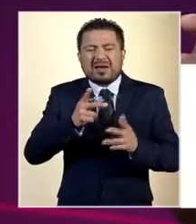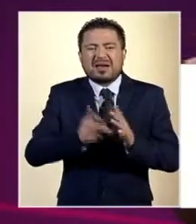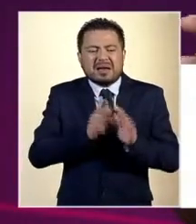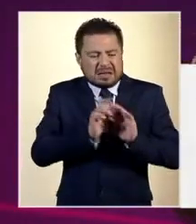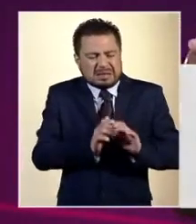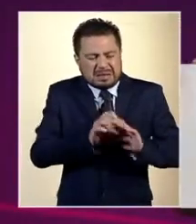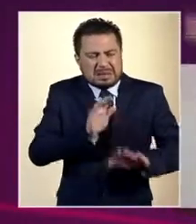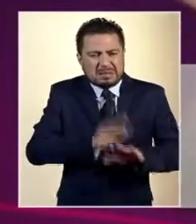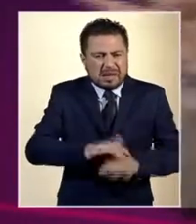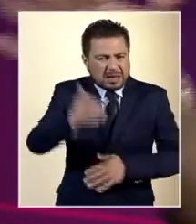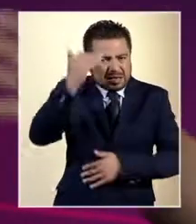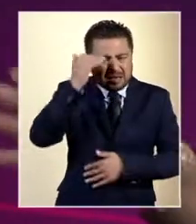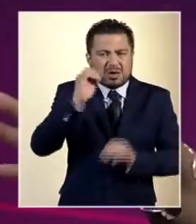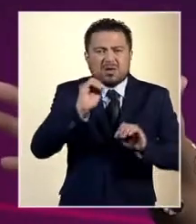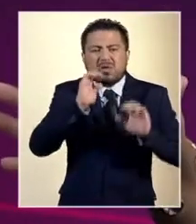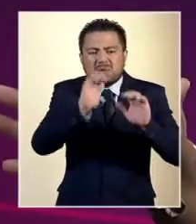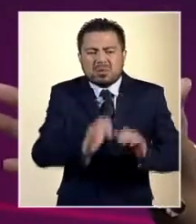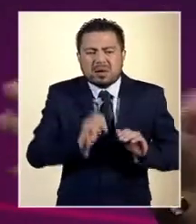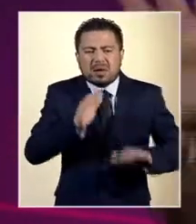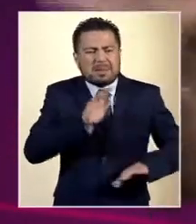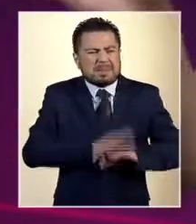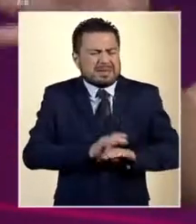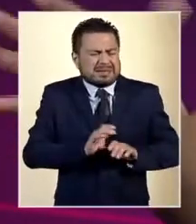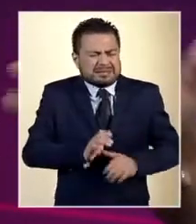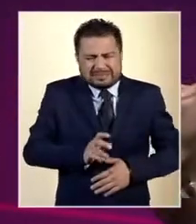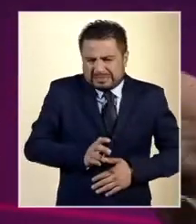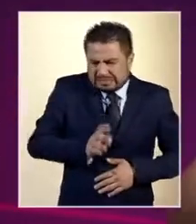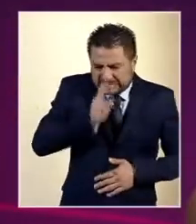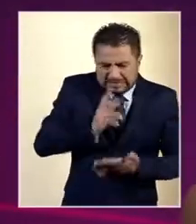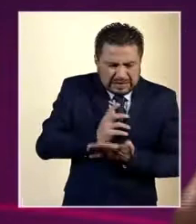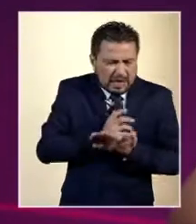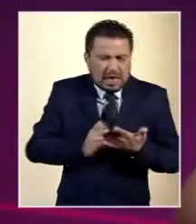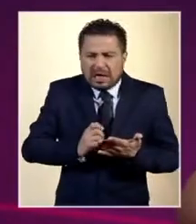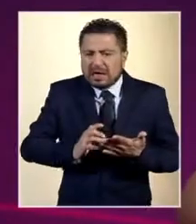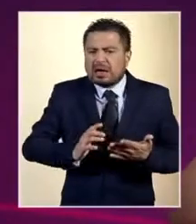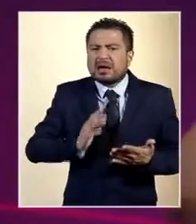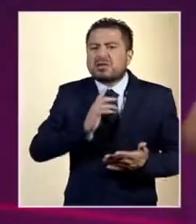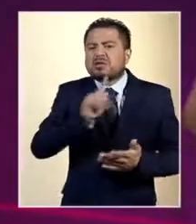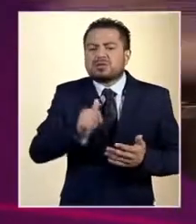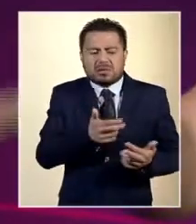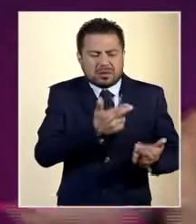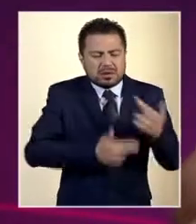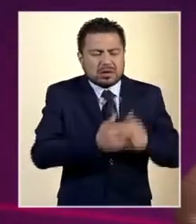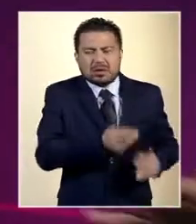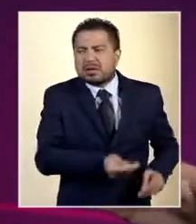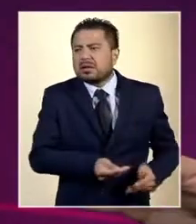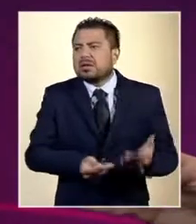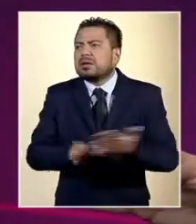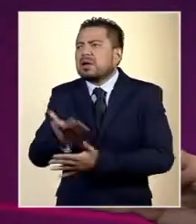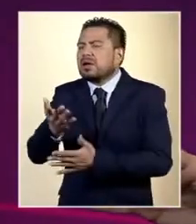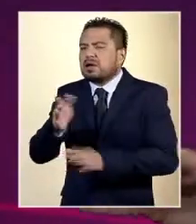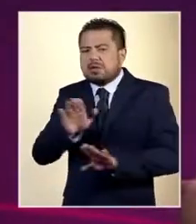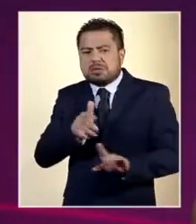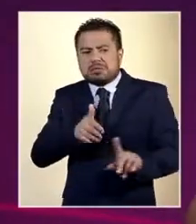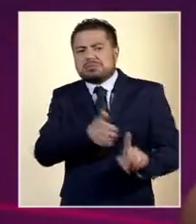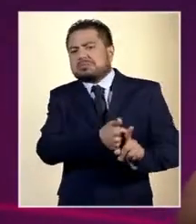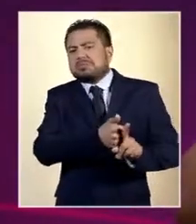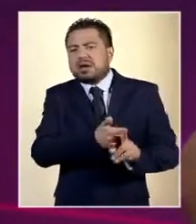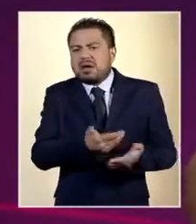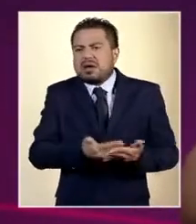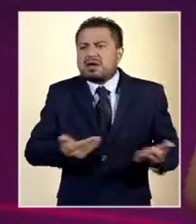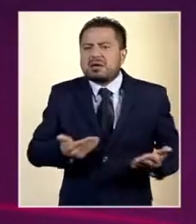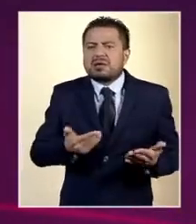cuidamos mucho tiempo, o los cuidamos con mucho cuidado, con muchas ganas, y luego los devolvemos a que se hagan bolas como puedan,